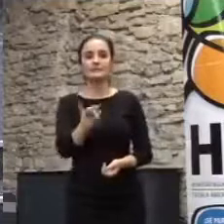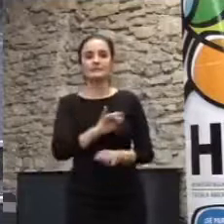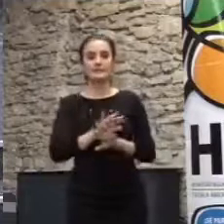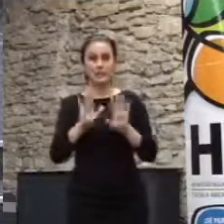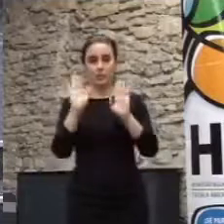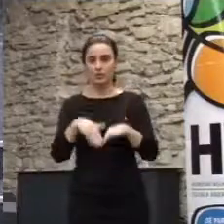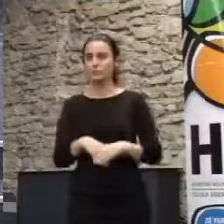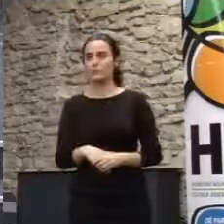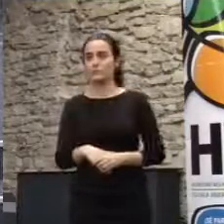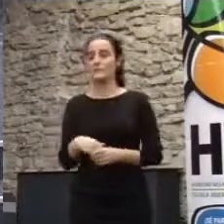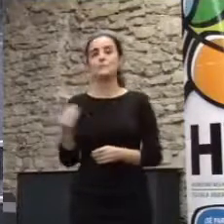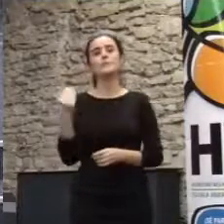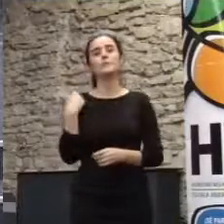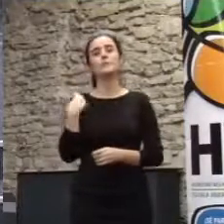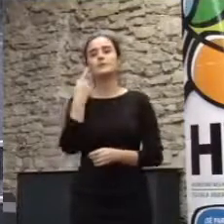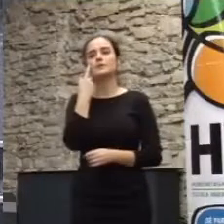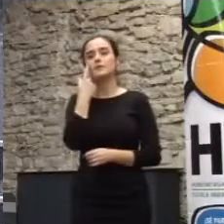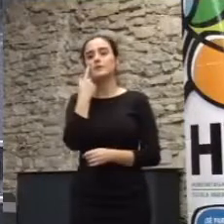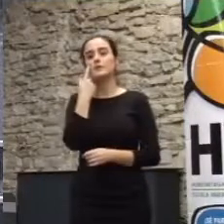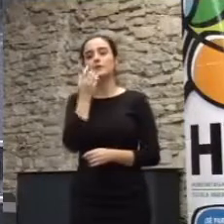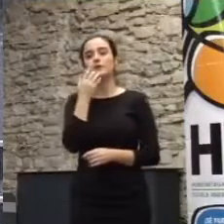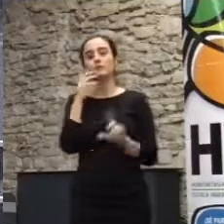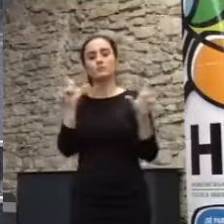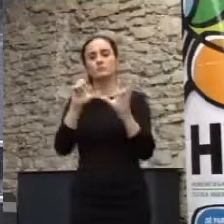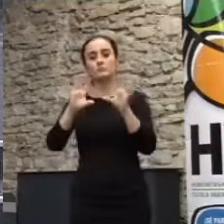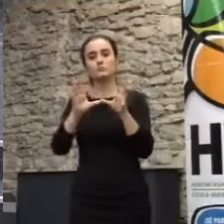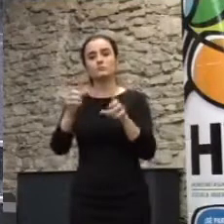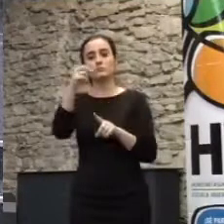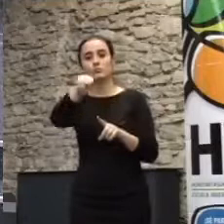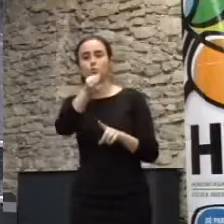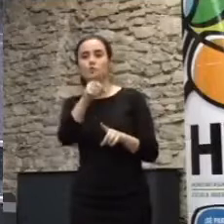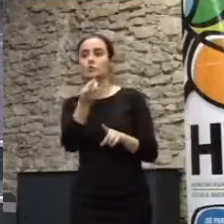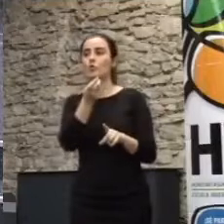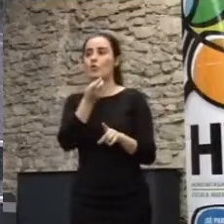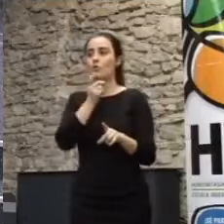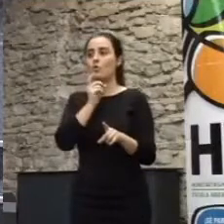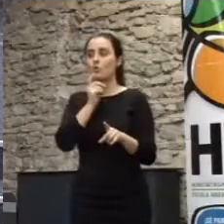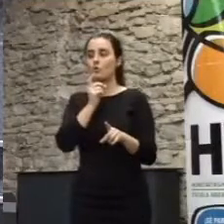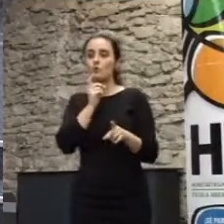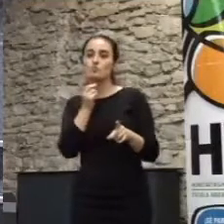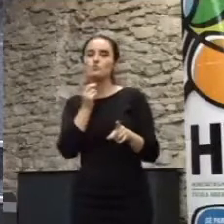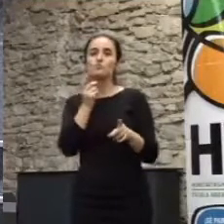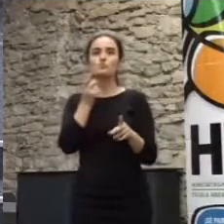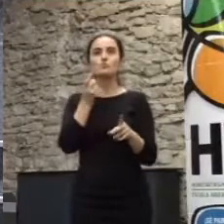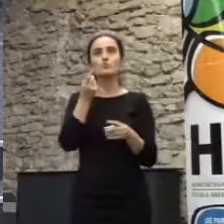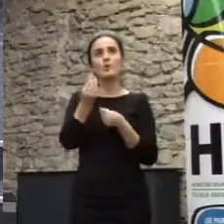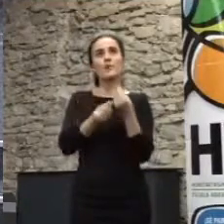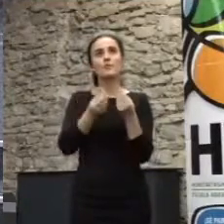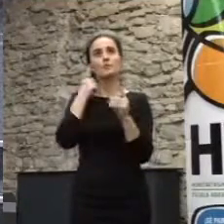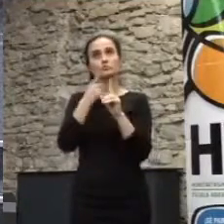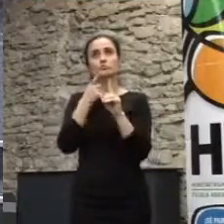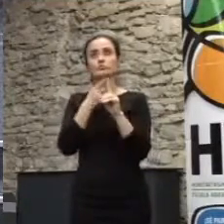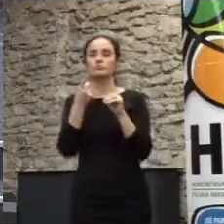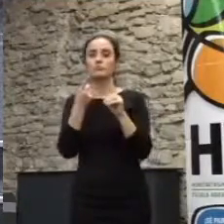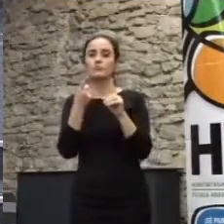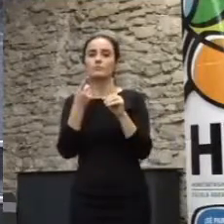terminar, nos preguntan que a ver qué hacéis los medios para intentar educar y animar a la ciudadanía a participar de forma activa en ¿qué intentan hacer